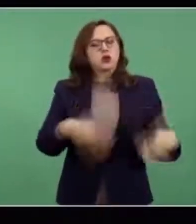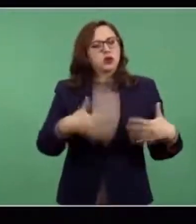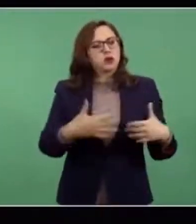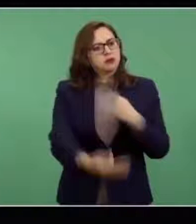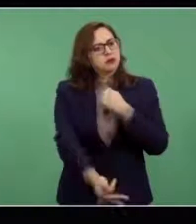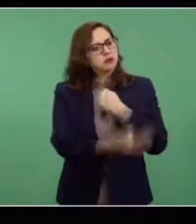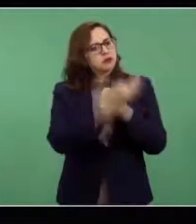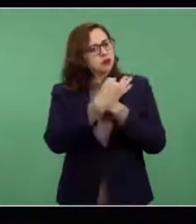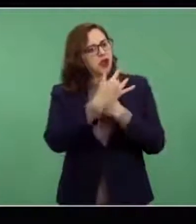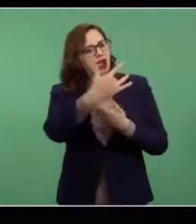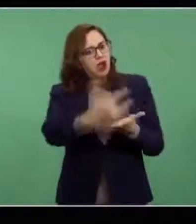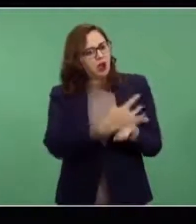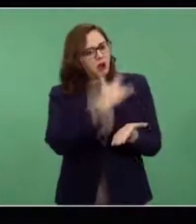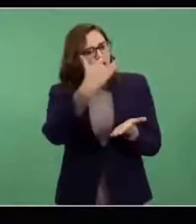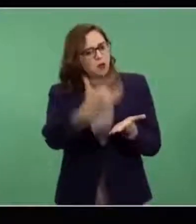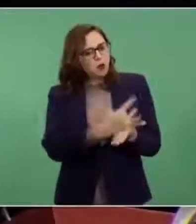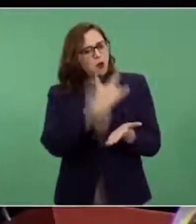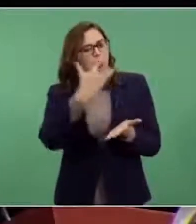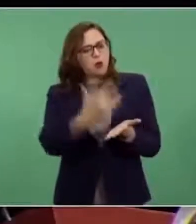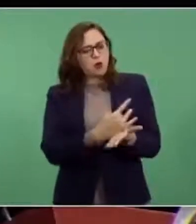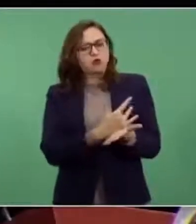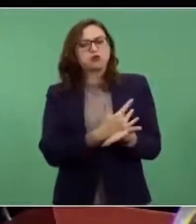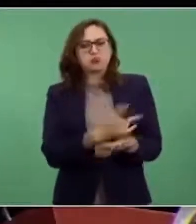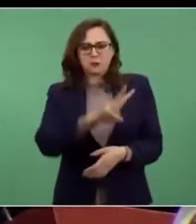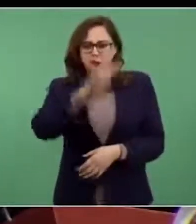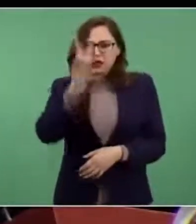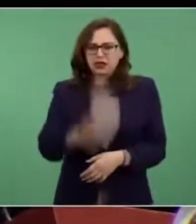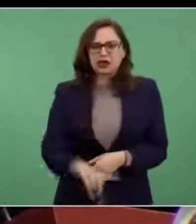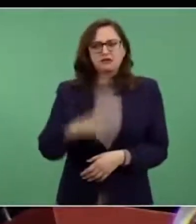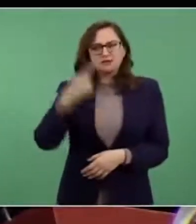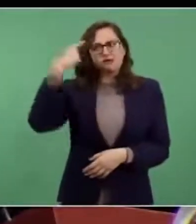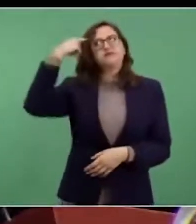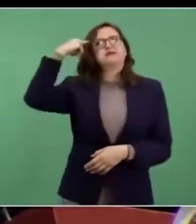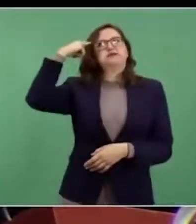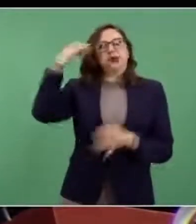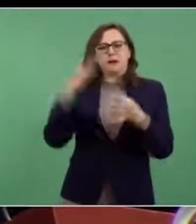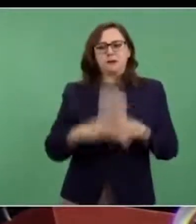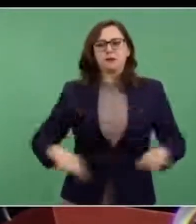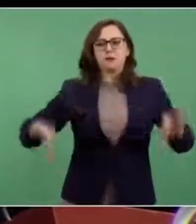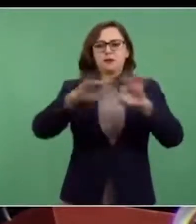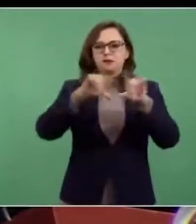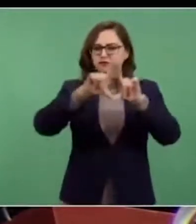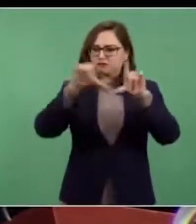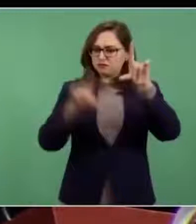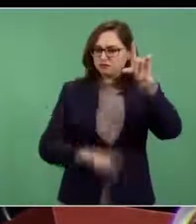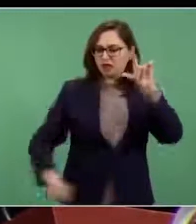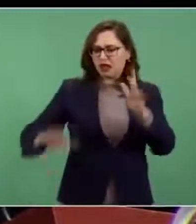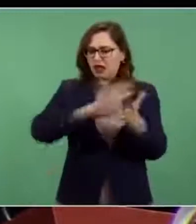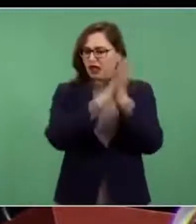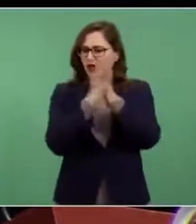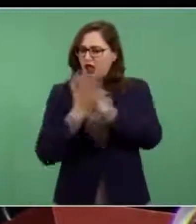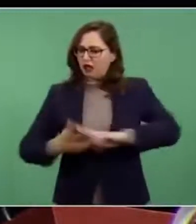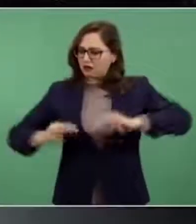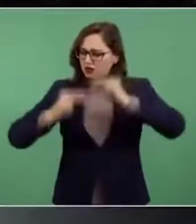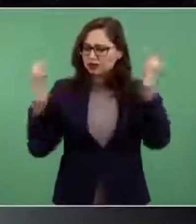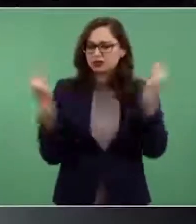consciente y en favor de la transformación. Muchas